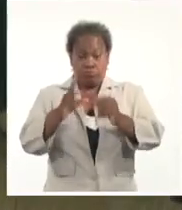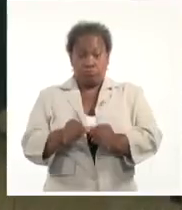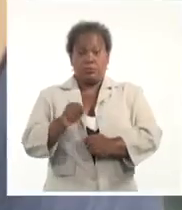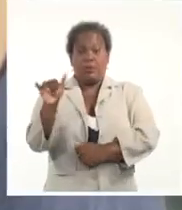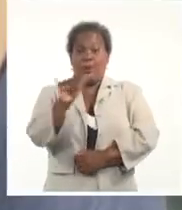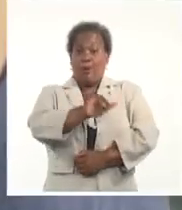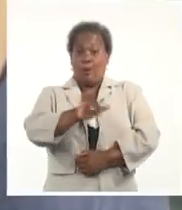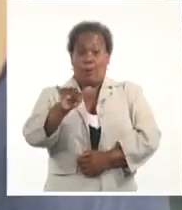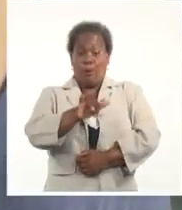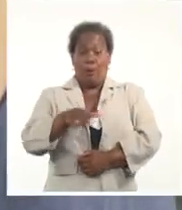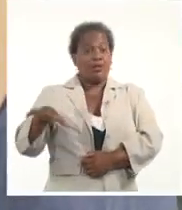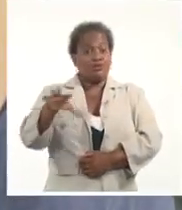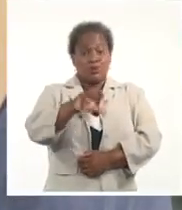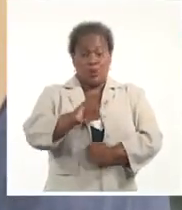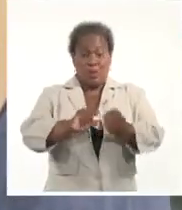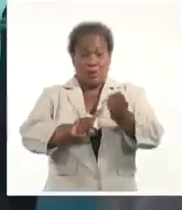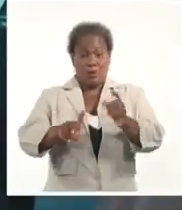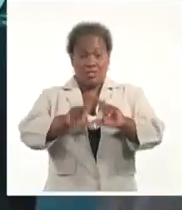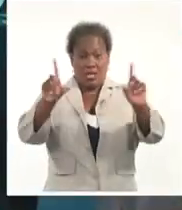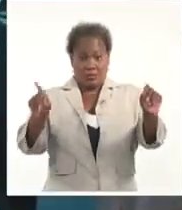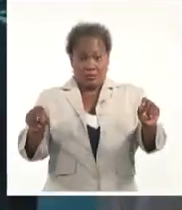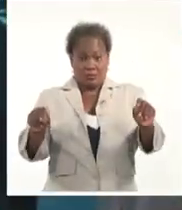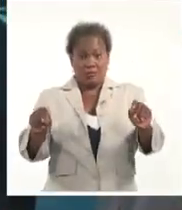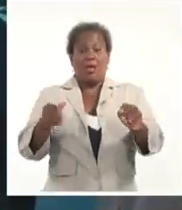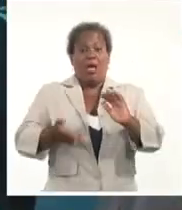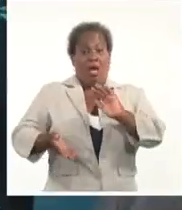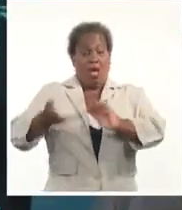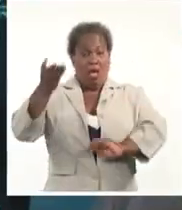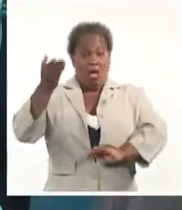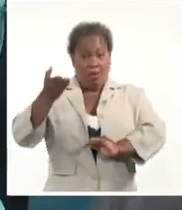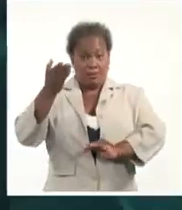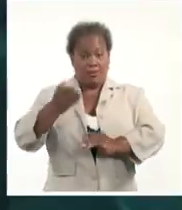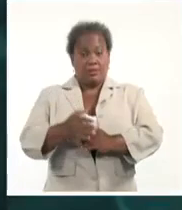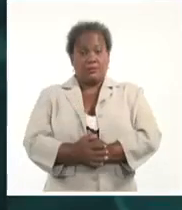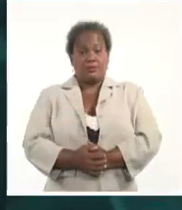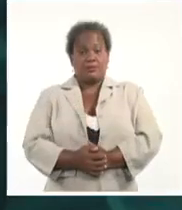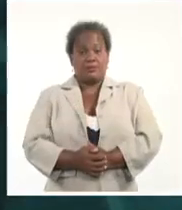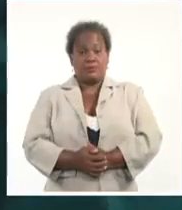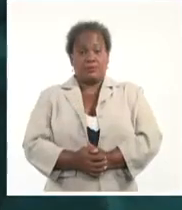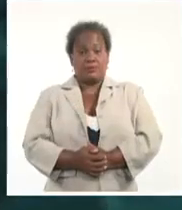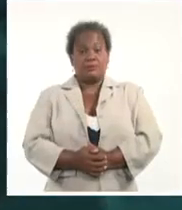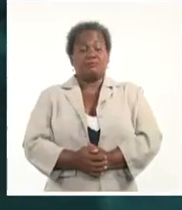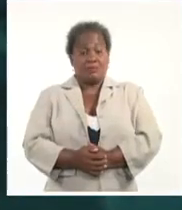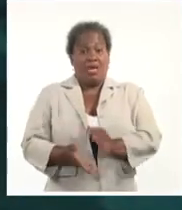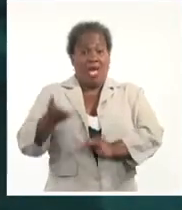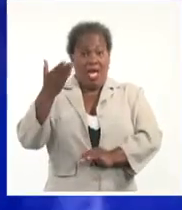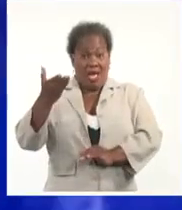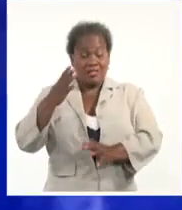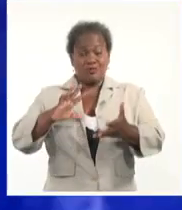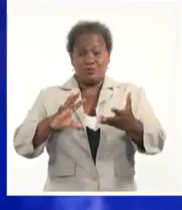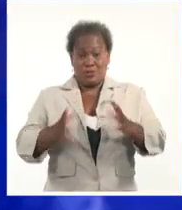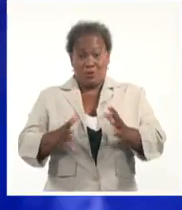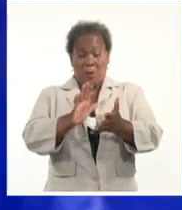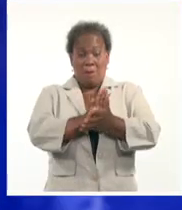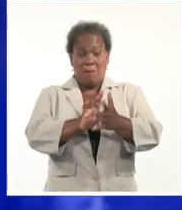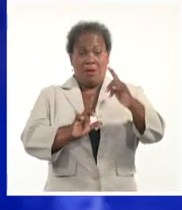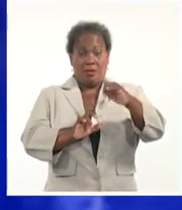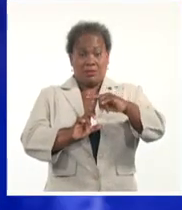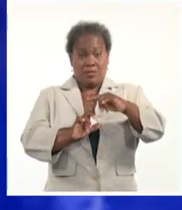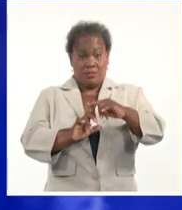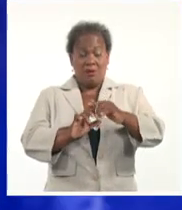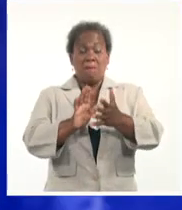también todos los territorios clasifican de muy alta y alta complejidad. Muy alta complejidad. Matanzas y